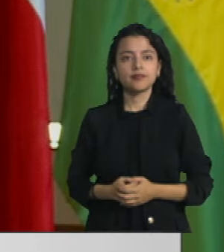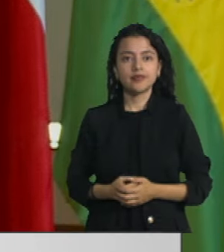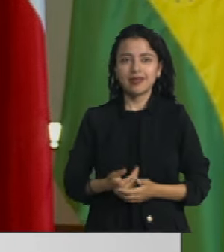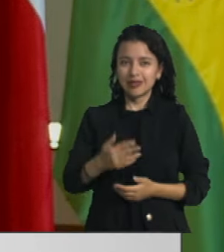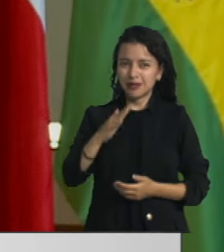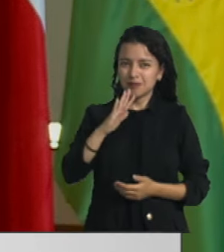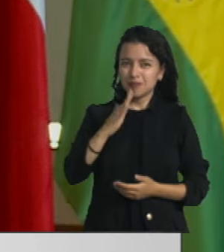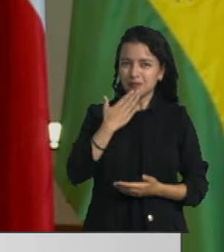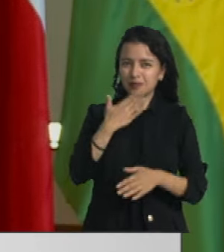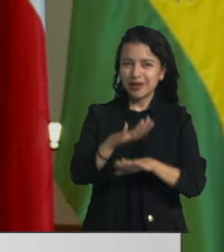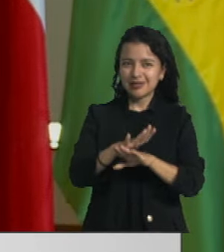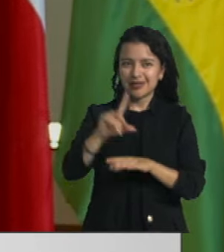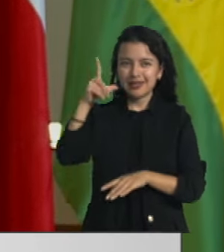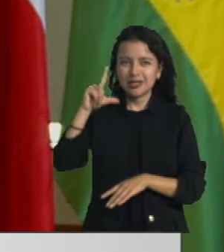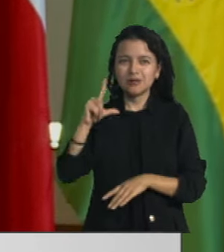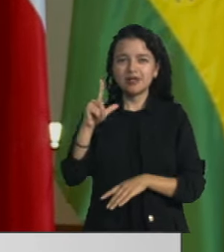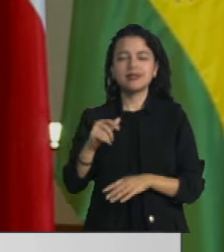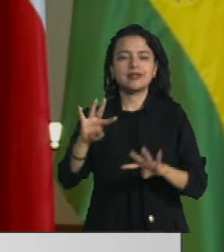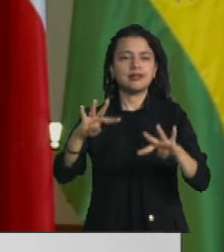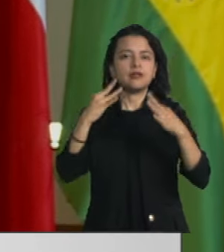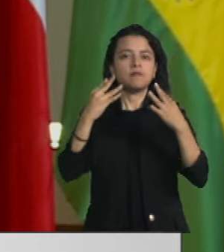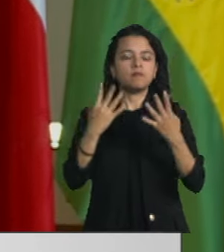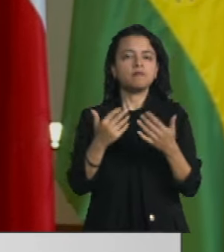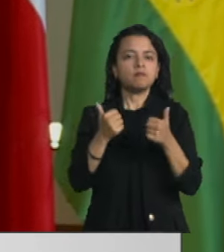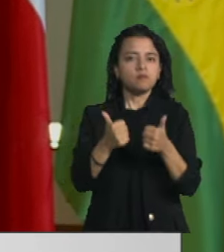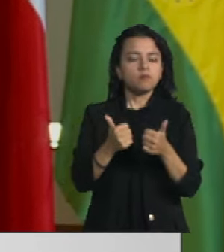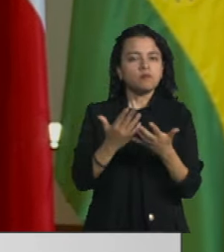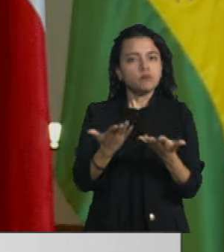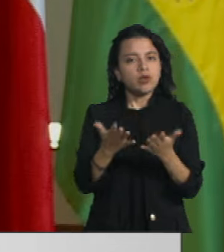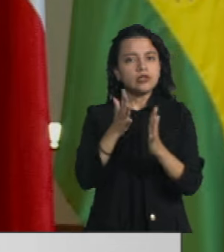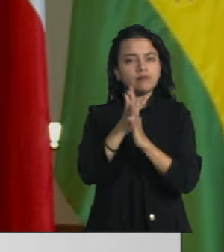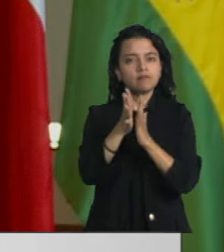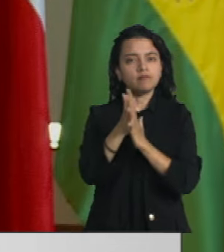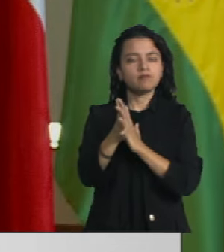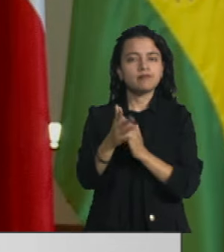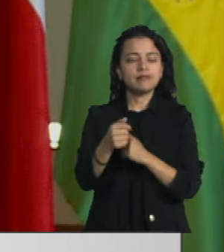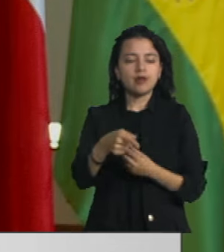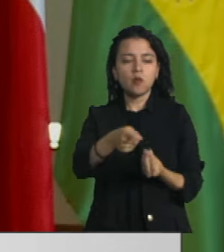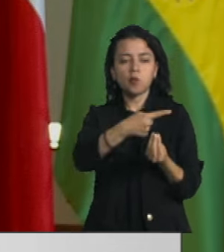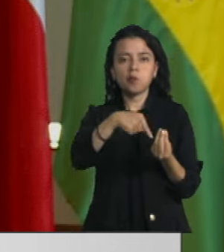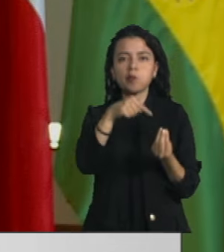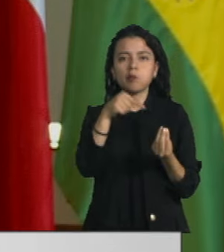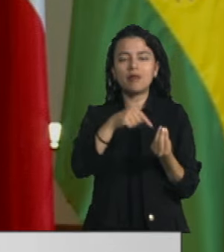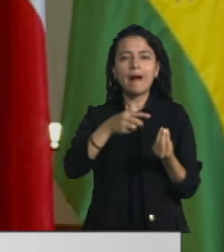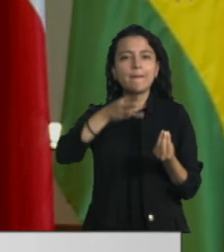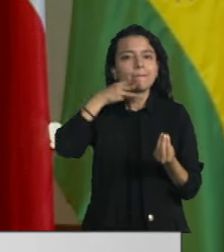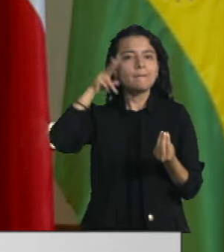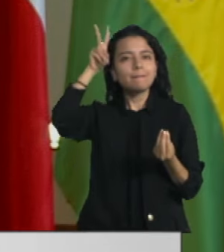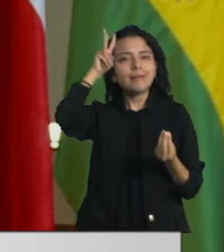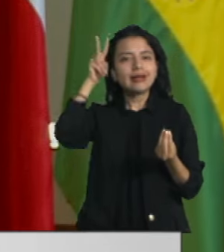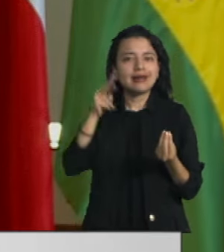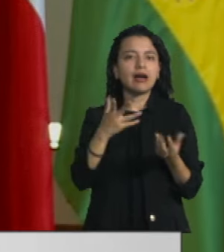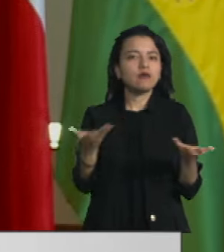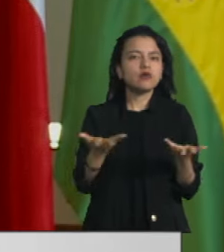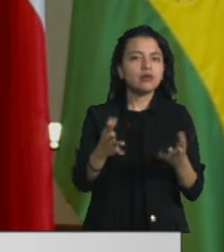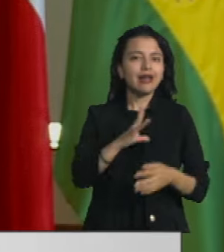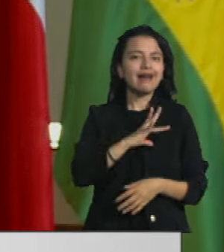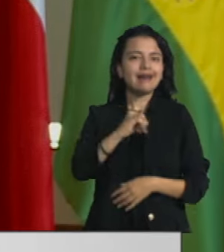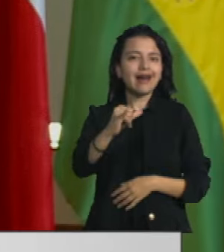Buenas tardes, Luisa, para usted y para todos nuestros televidentes. Pues como usted lo indica, comunidades de la Minga Cali continúan bloqueando algunas vías